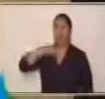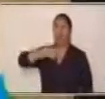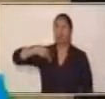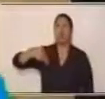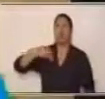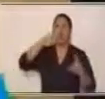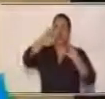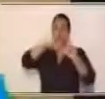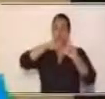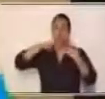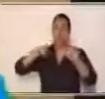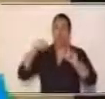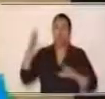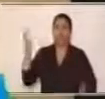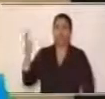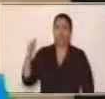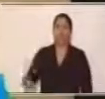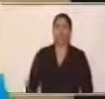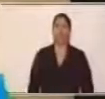línea